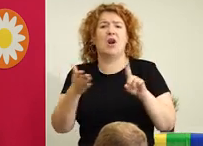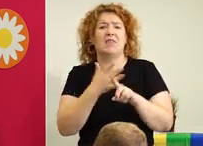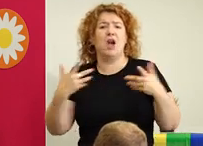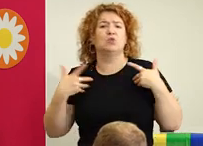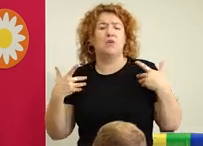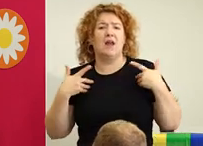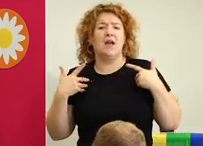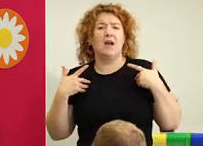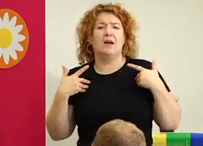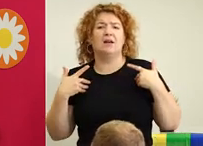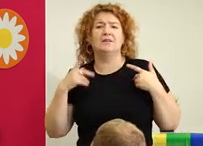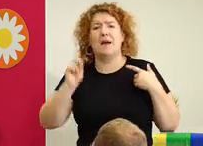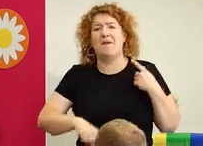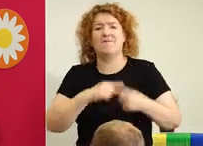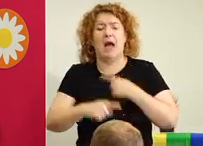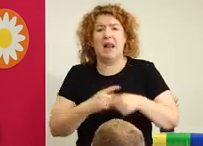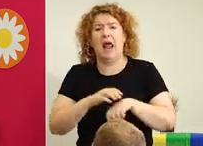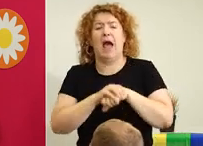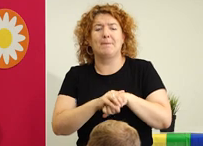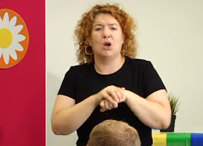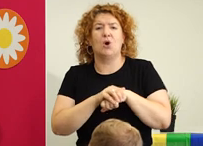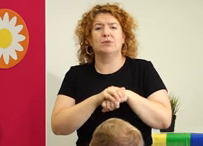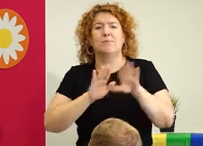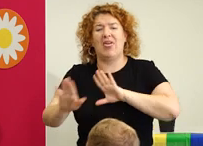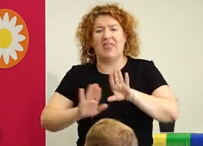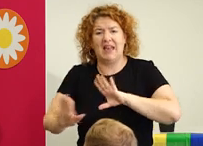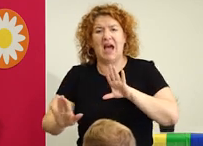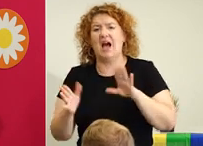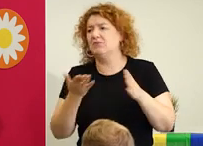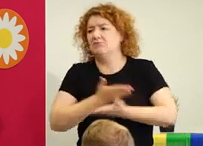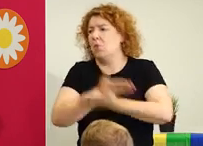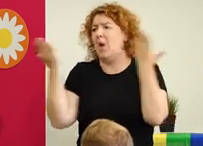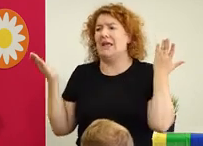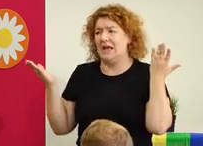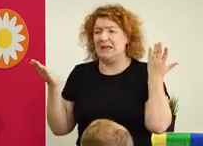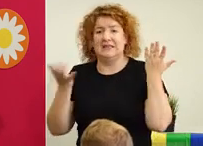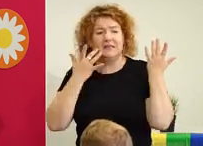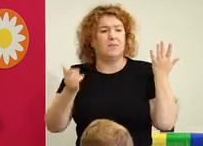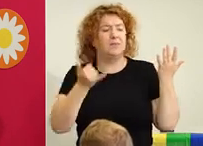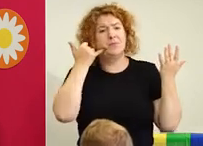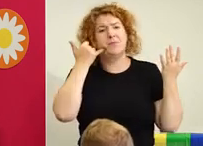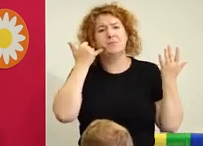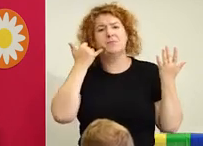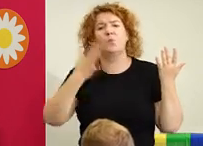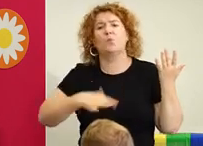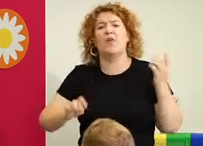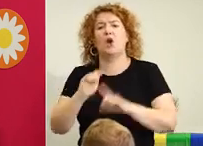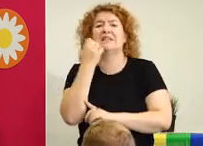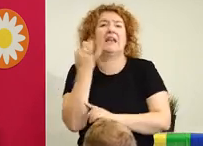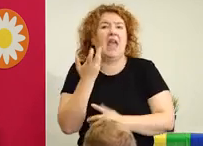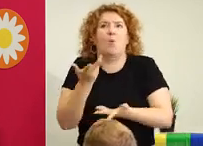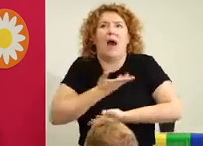machista, también atiende a familiares, a amigas, a vecinas, a cualquier persona que llame y que puede obtener ahí